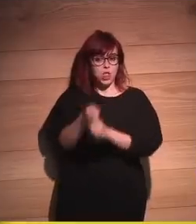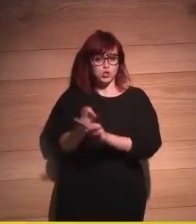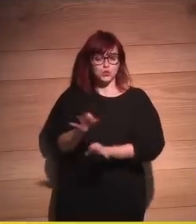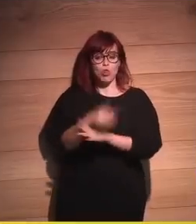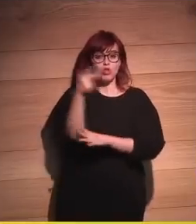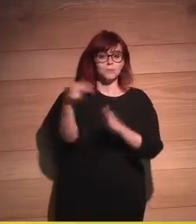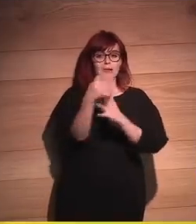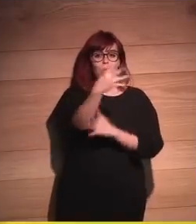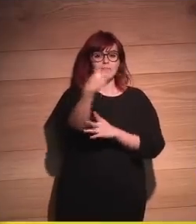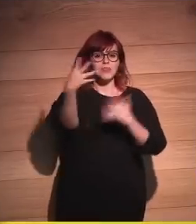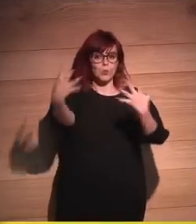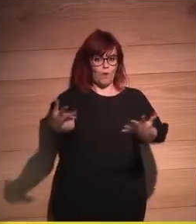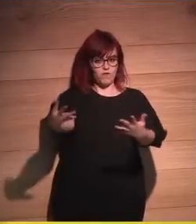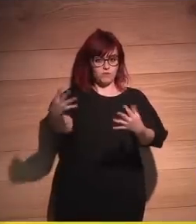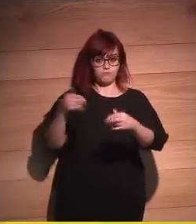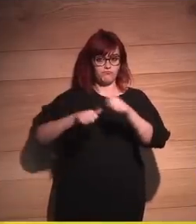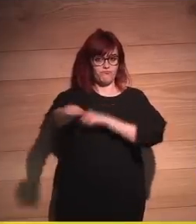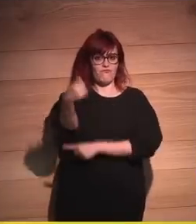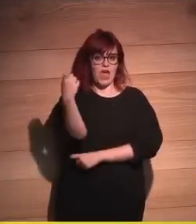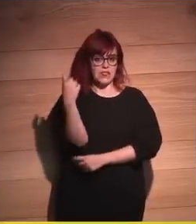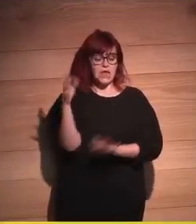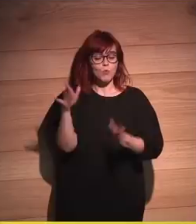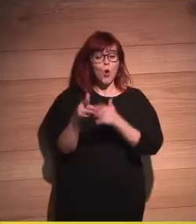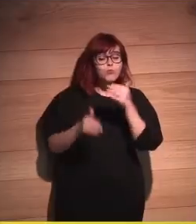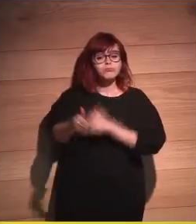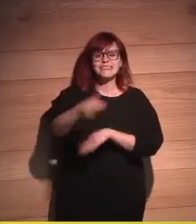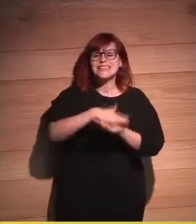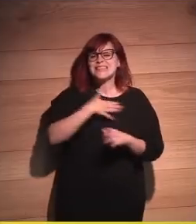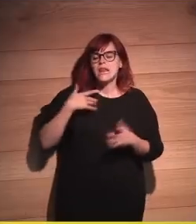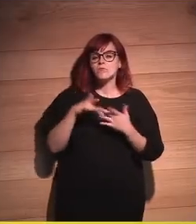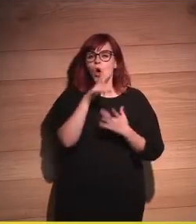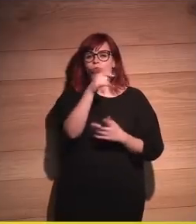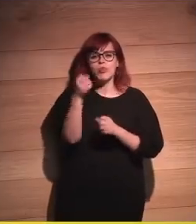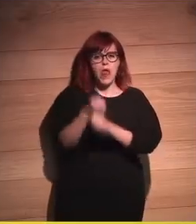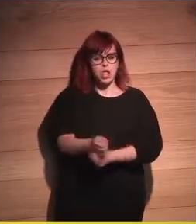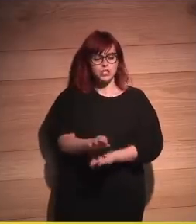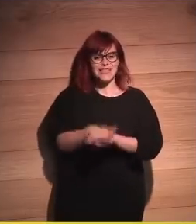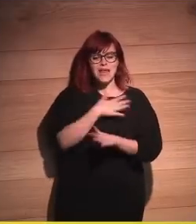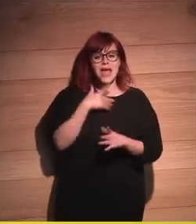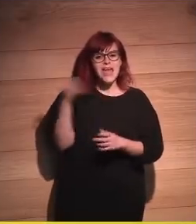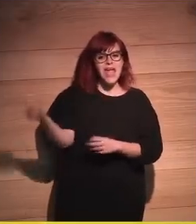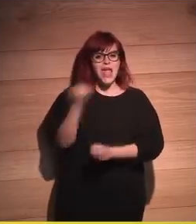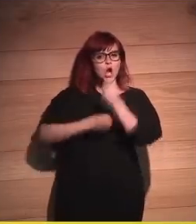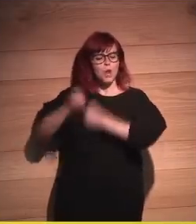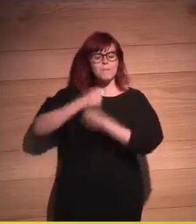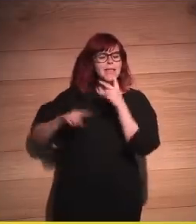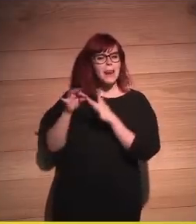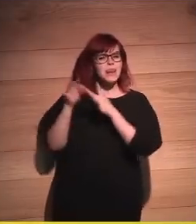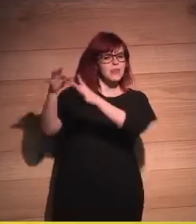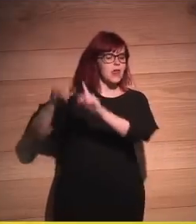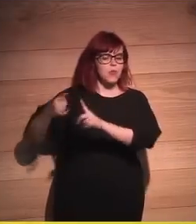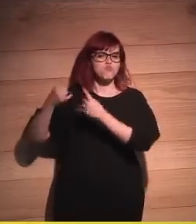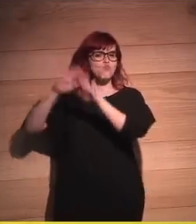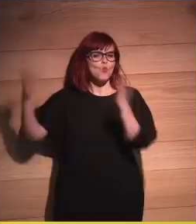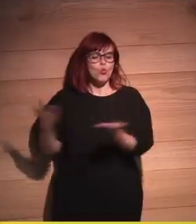año 2049. Y para entonces quiere ser la primera potencia económica del mundo, la primera